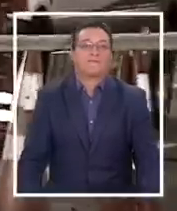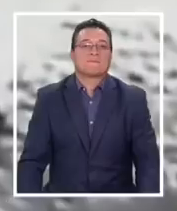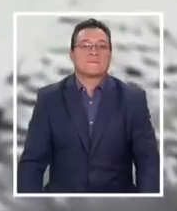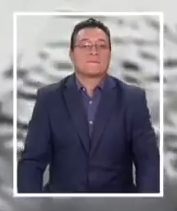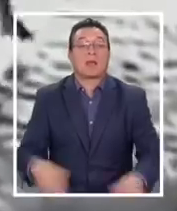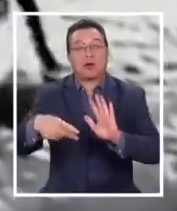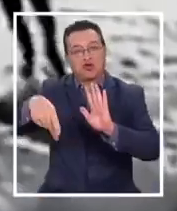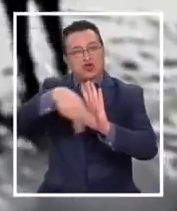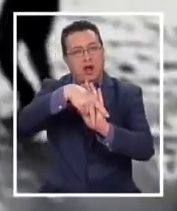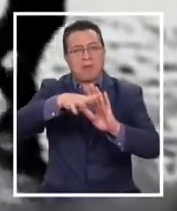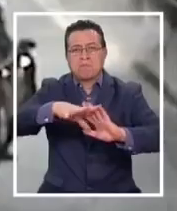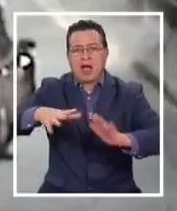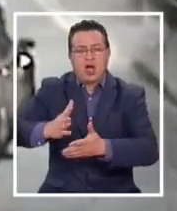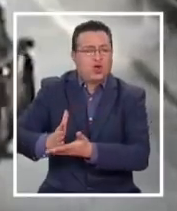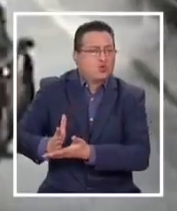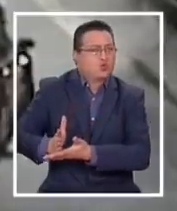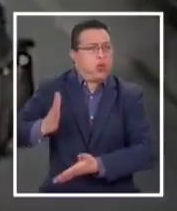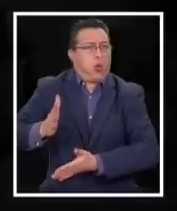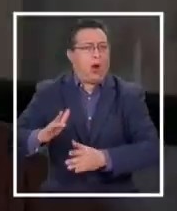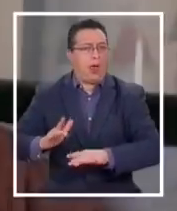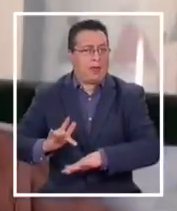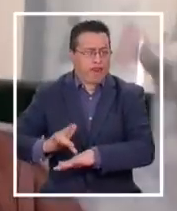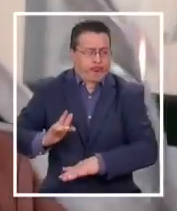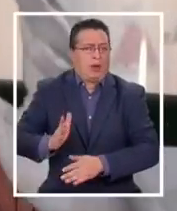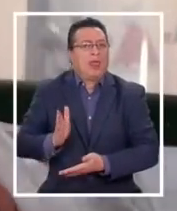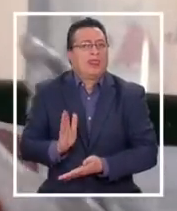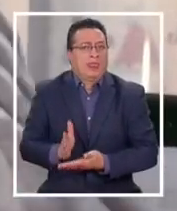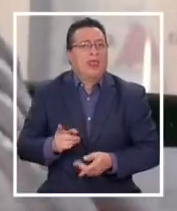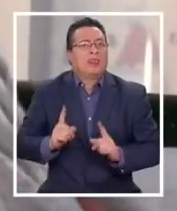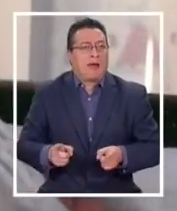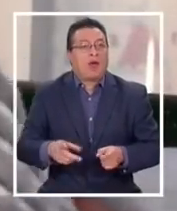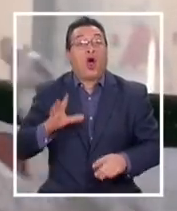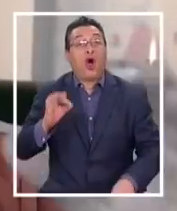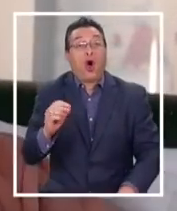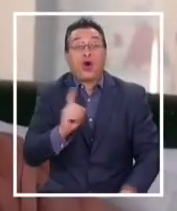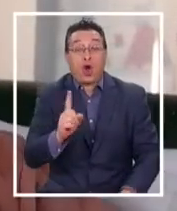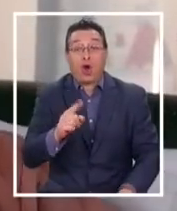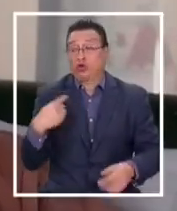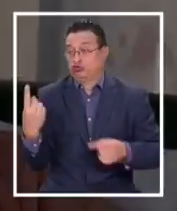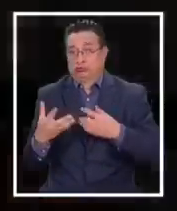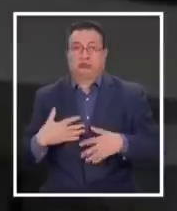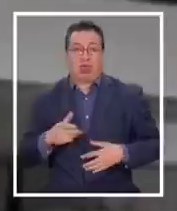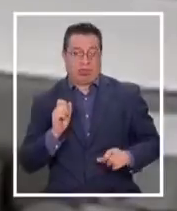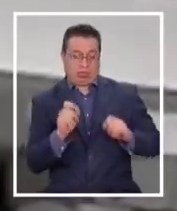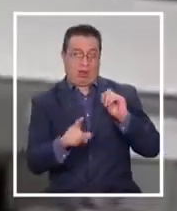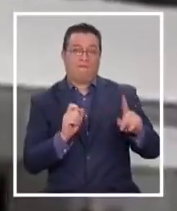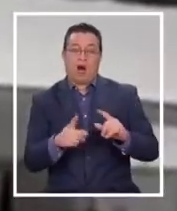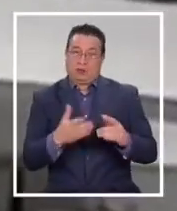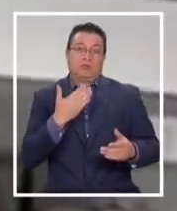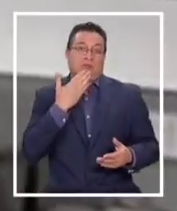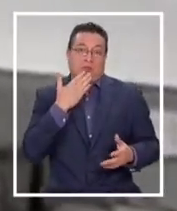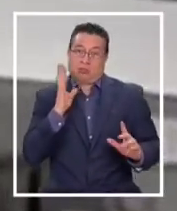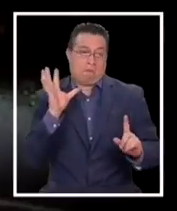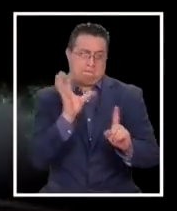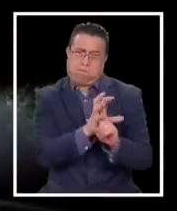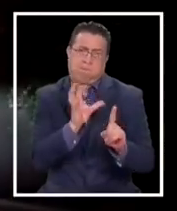Normas más duras para estos tipos o la gente va a empezar a defenderse con sus propias manos.